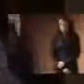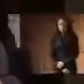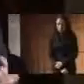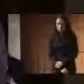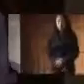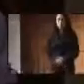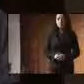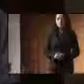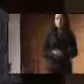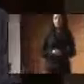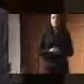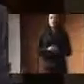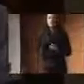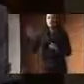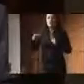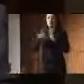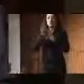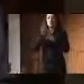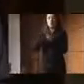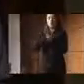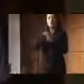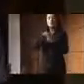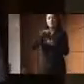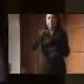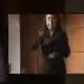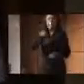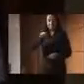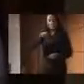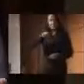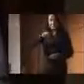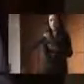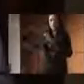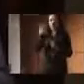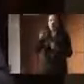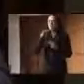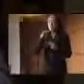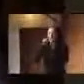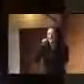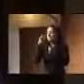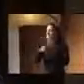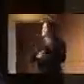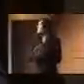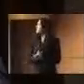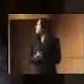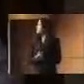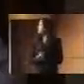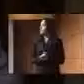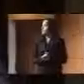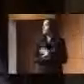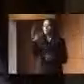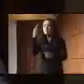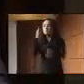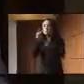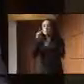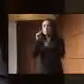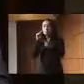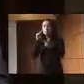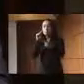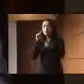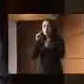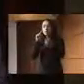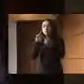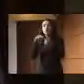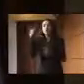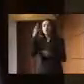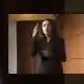Sobre este modelo social ahora estamos construyendo ese modelo de derechos humanos, que se basa, no rompe con el modelo social, simplemente